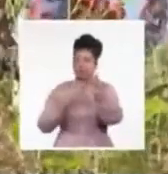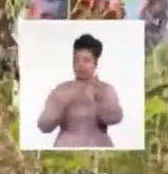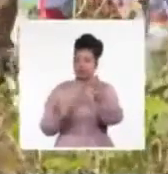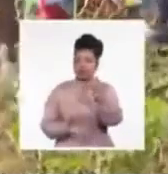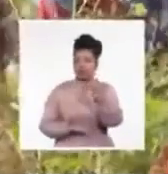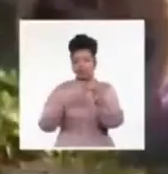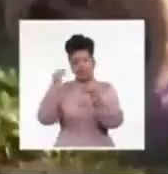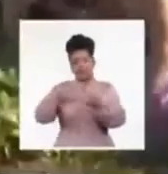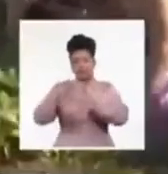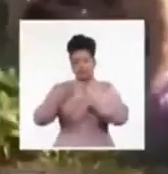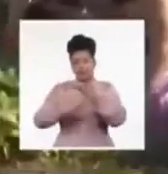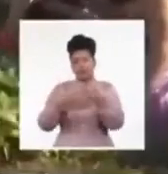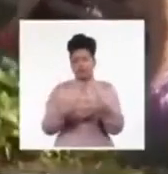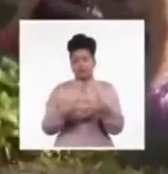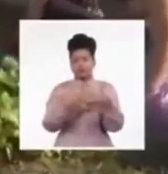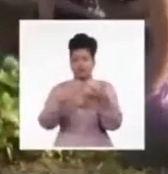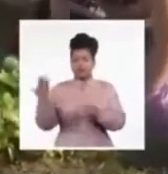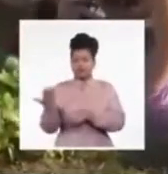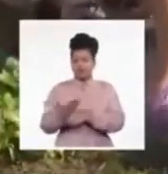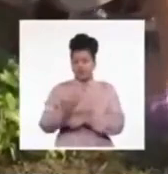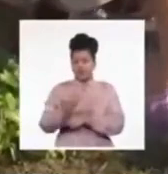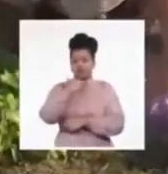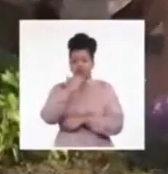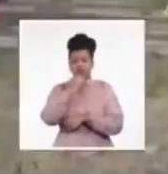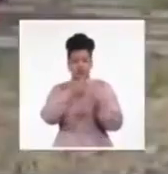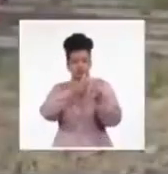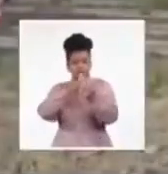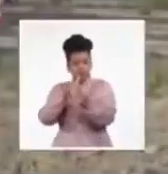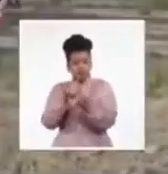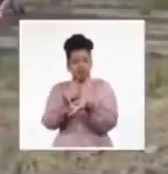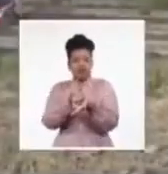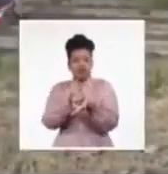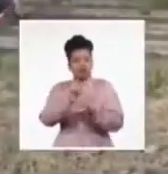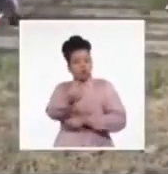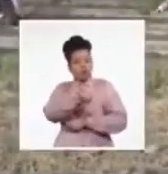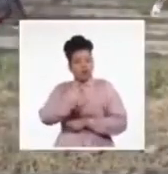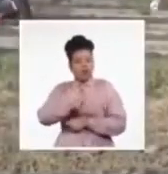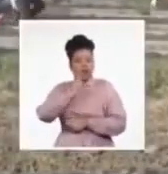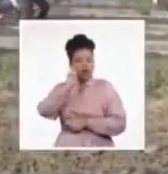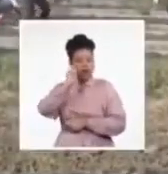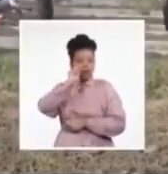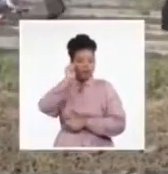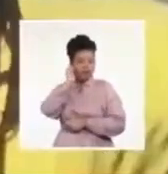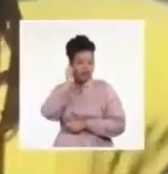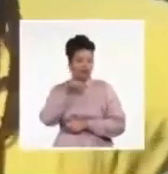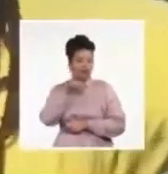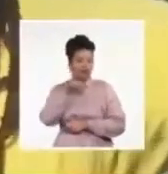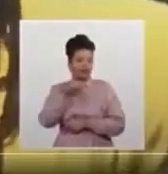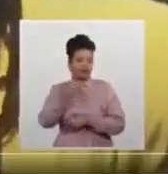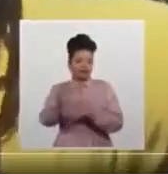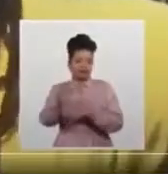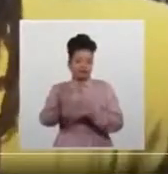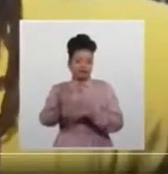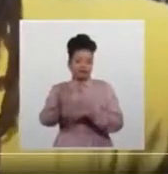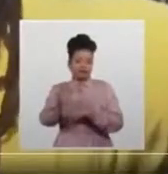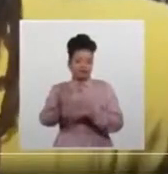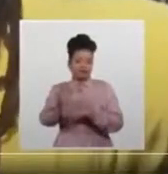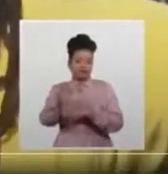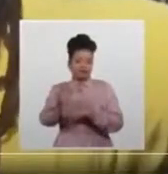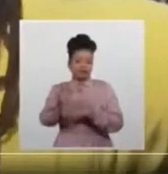violencia policial y en favor del derecho de la mujer, igualdad de género y reivindicación indígena. Y